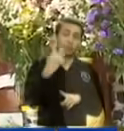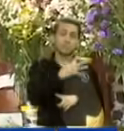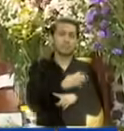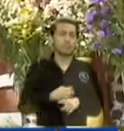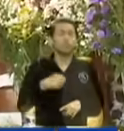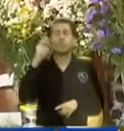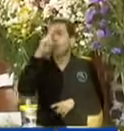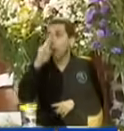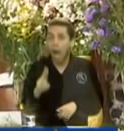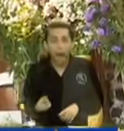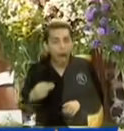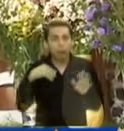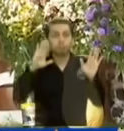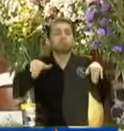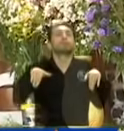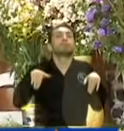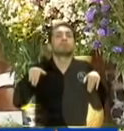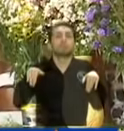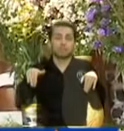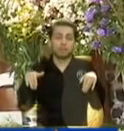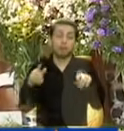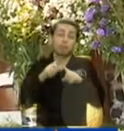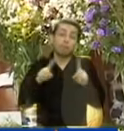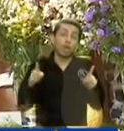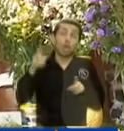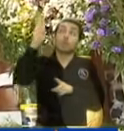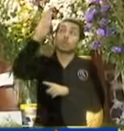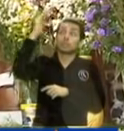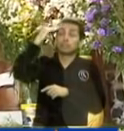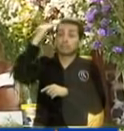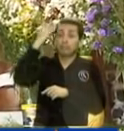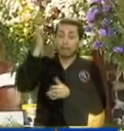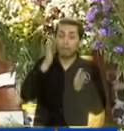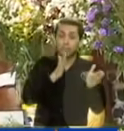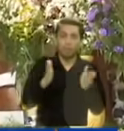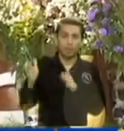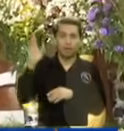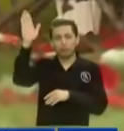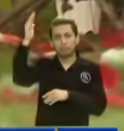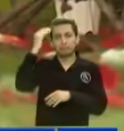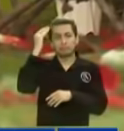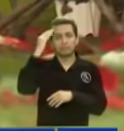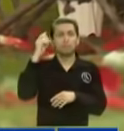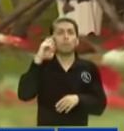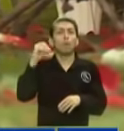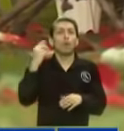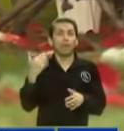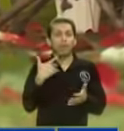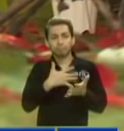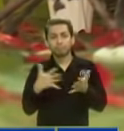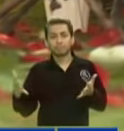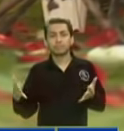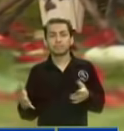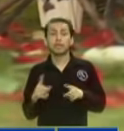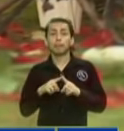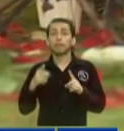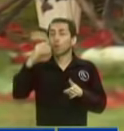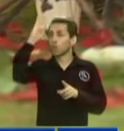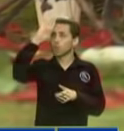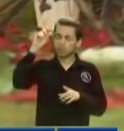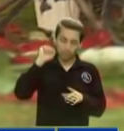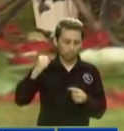pasado. Pero Dios sabe qué es lo que nos prepara y Él sabe por qué estamos así. Pero Él es grande y nos